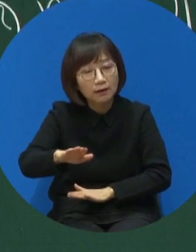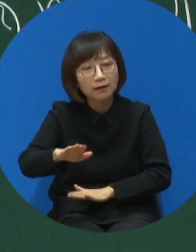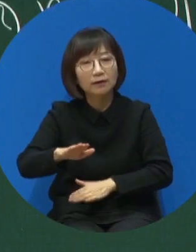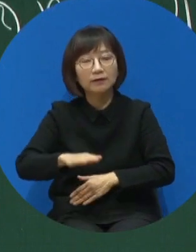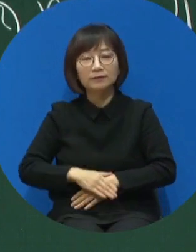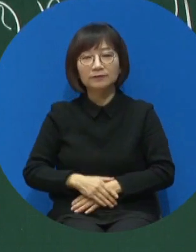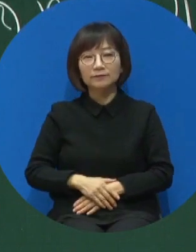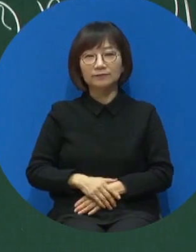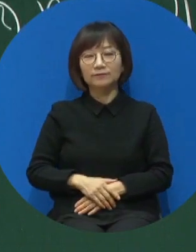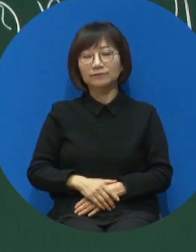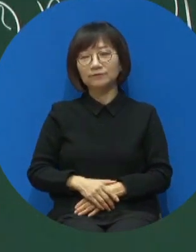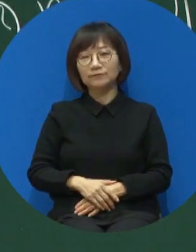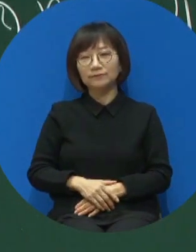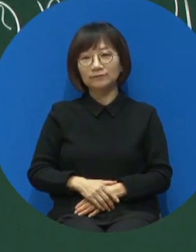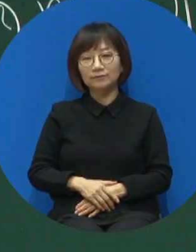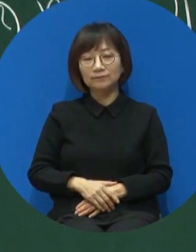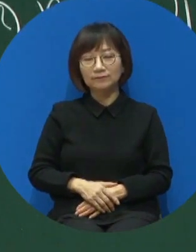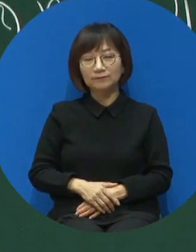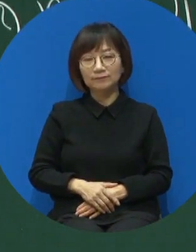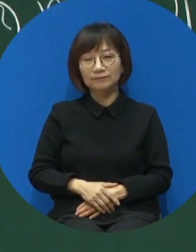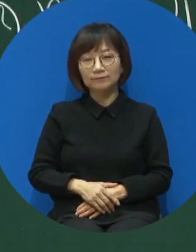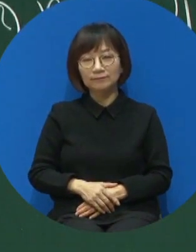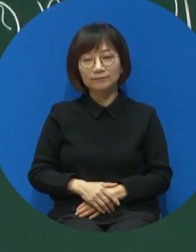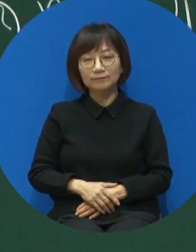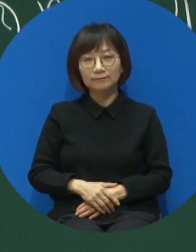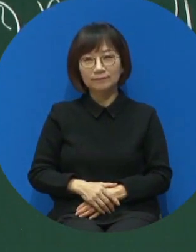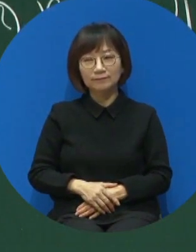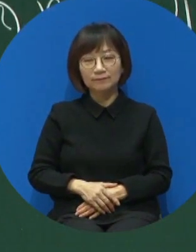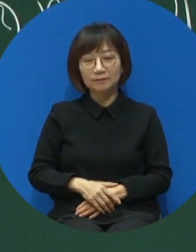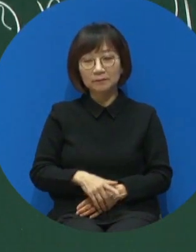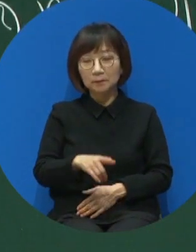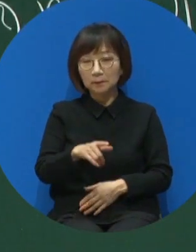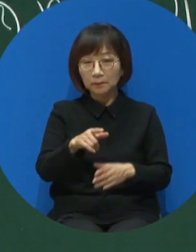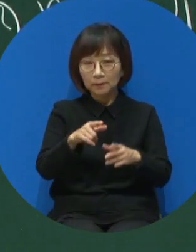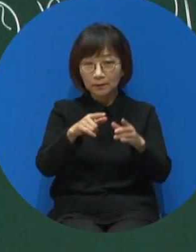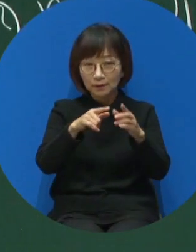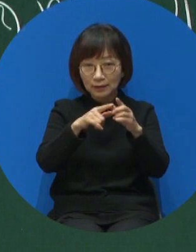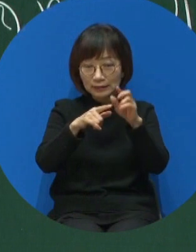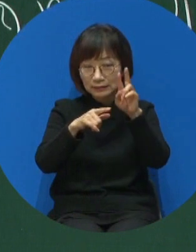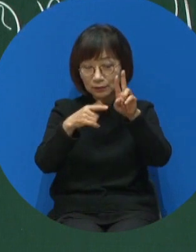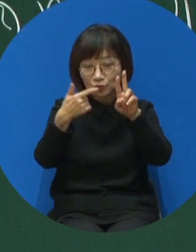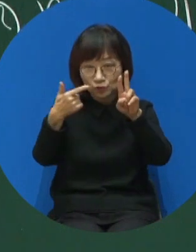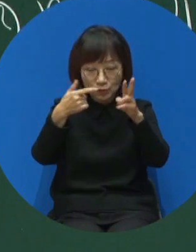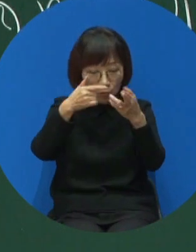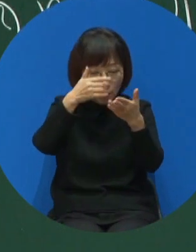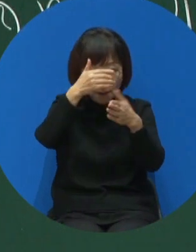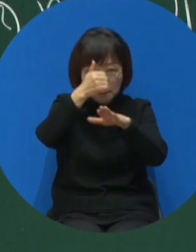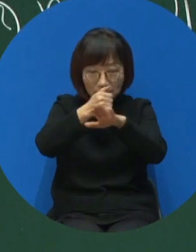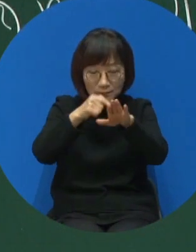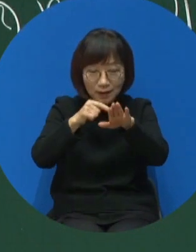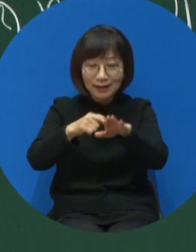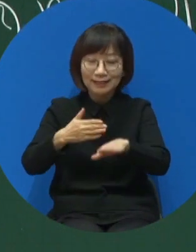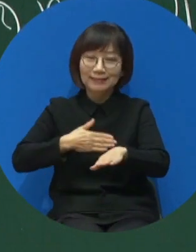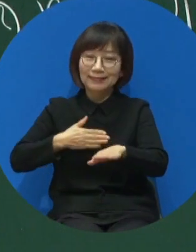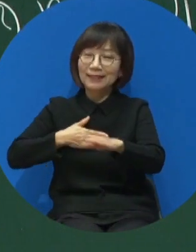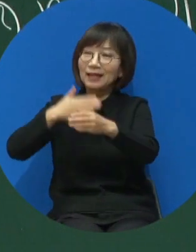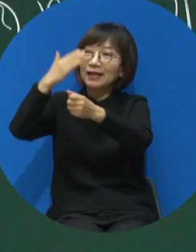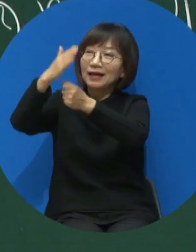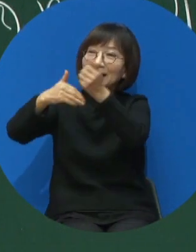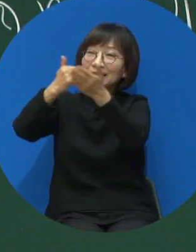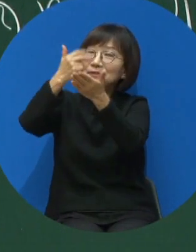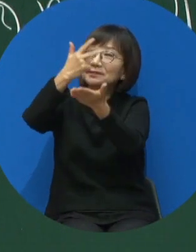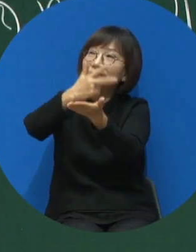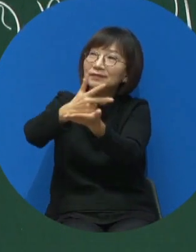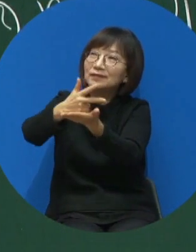y la tierra hecho sus cerrojos sobre mí para siempre dice saco de boxeo vean al final va llegaron y no he hecho